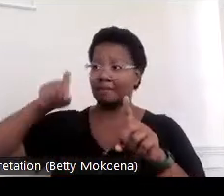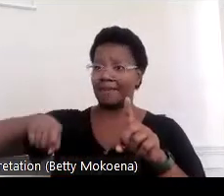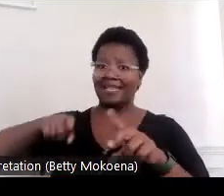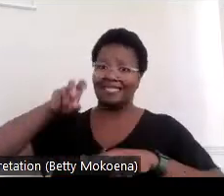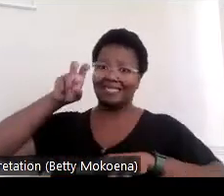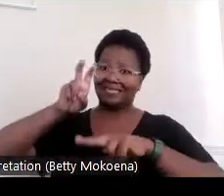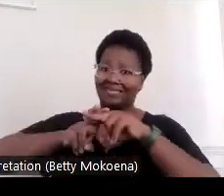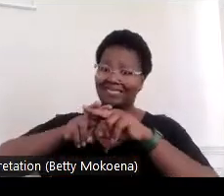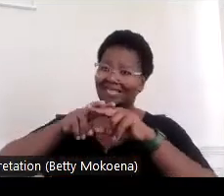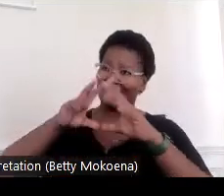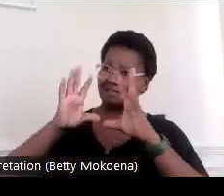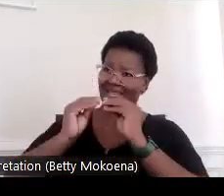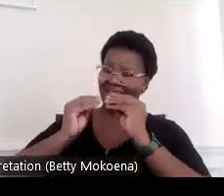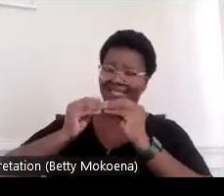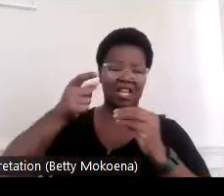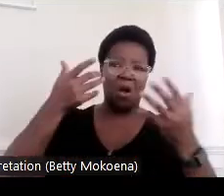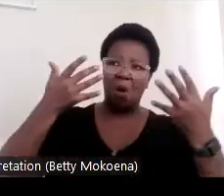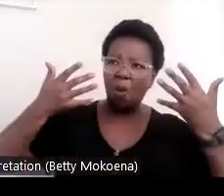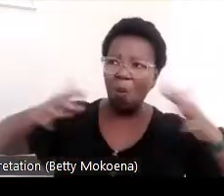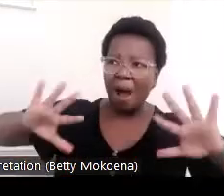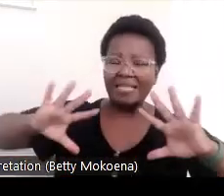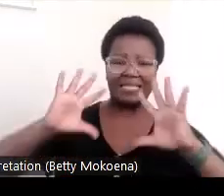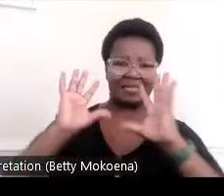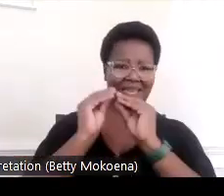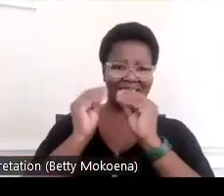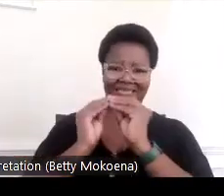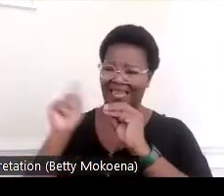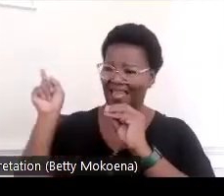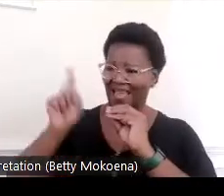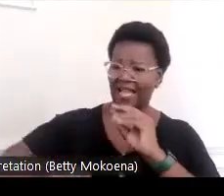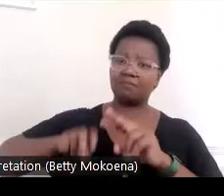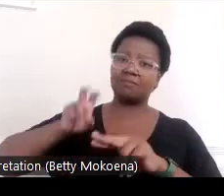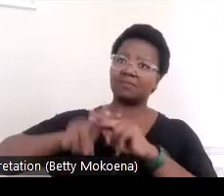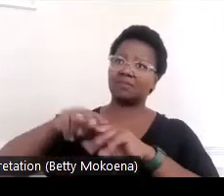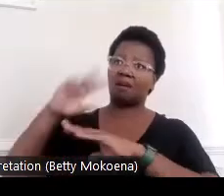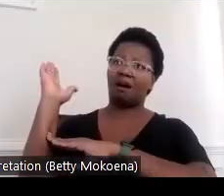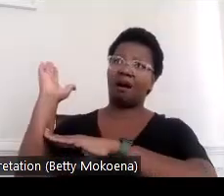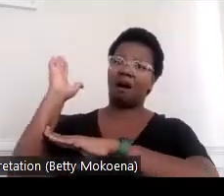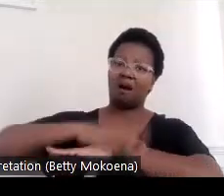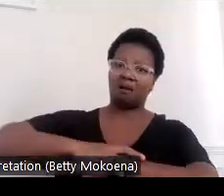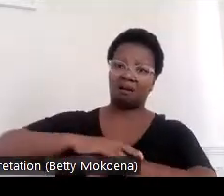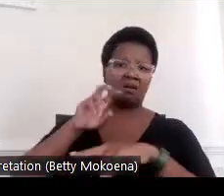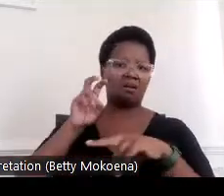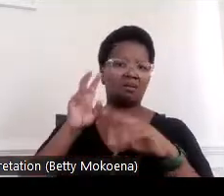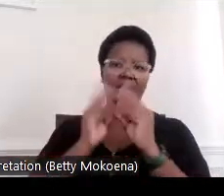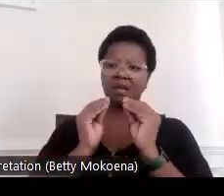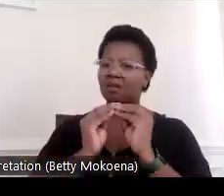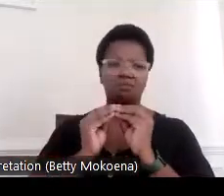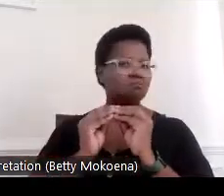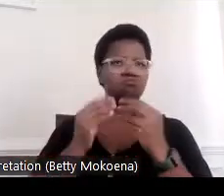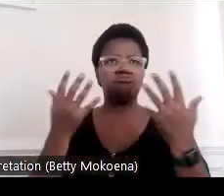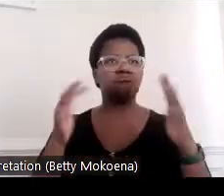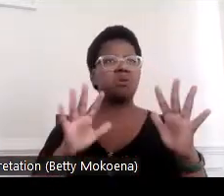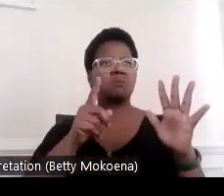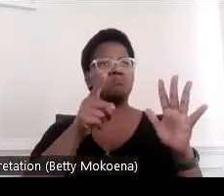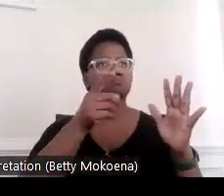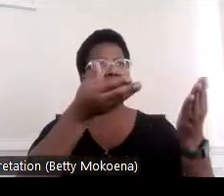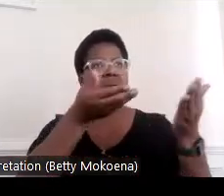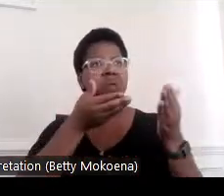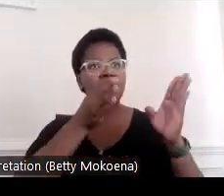nivel de soporte tan tan alto Aún se puede hacer pero si una persona no le gusta por ejemplo ir una reunión